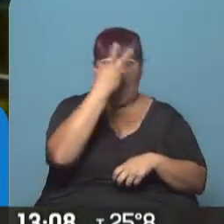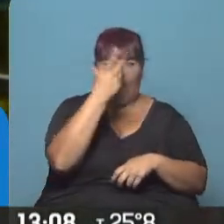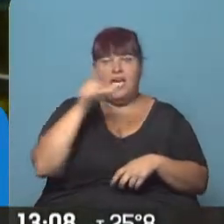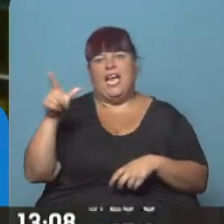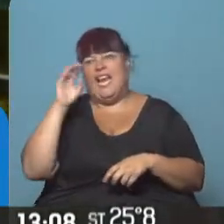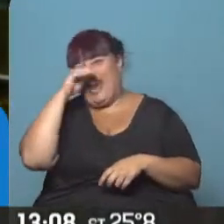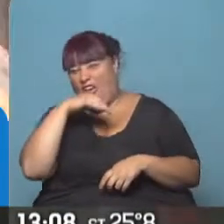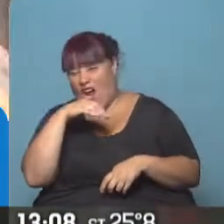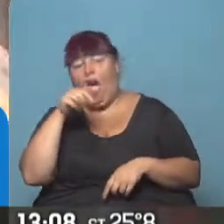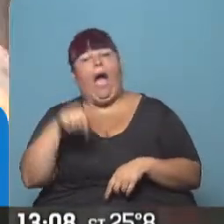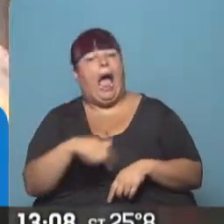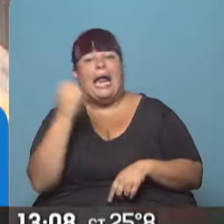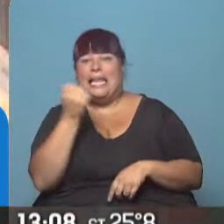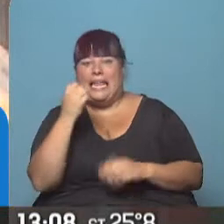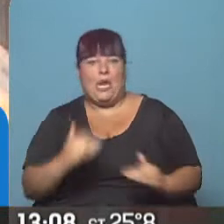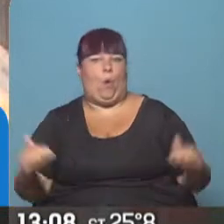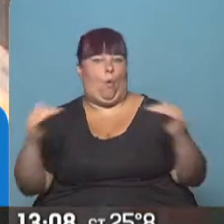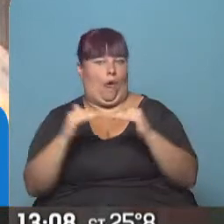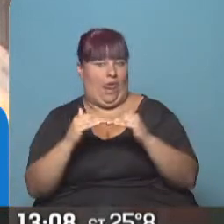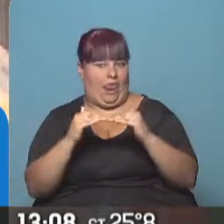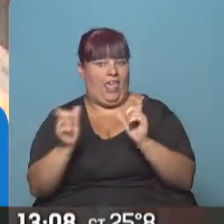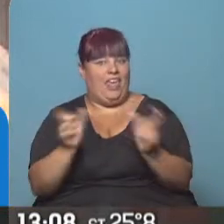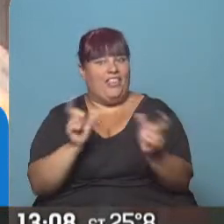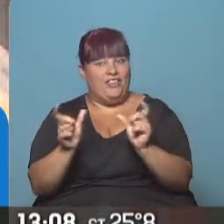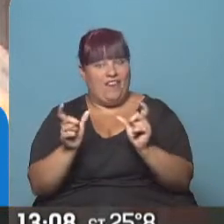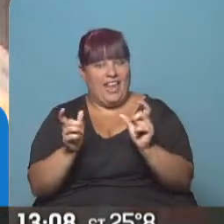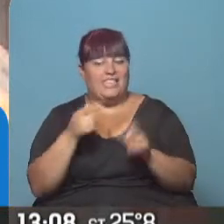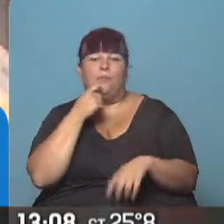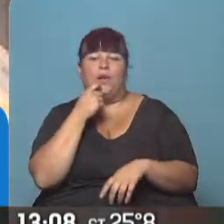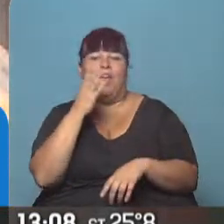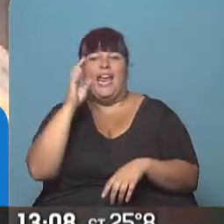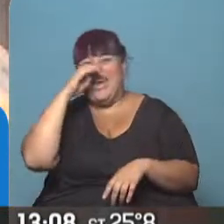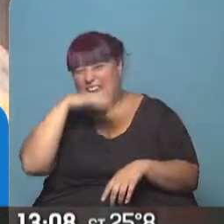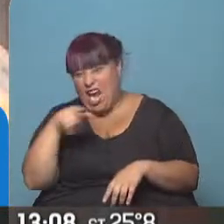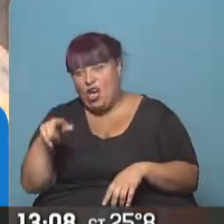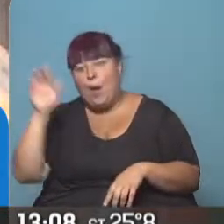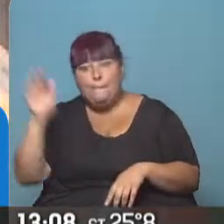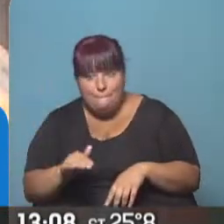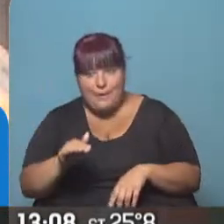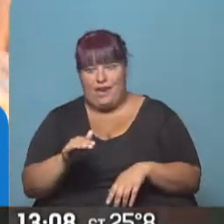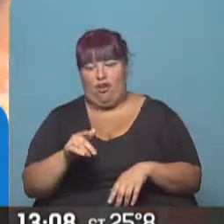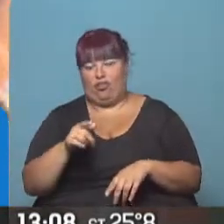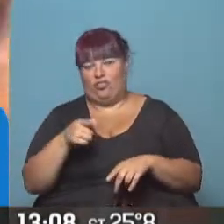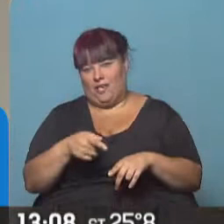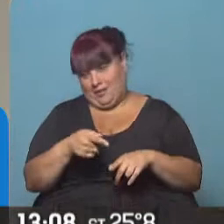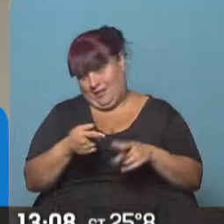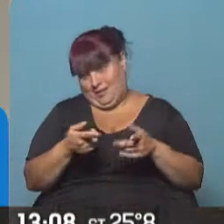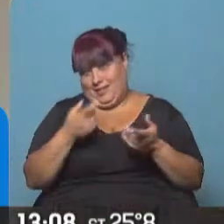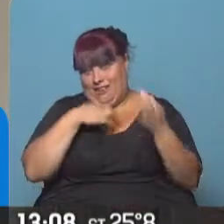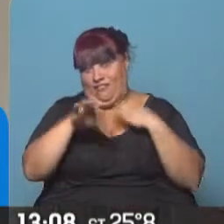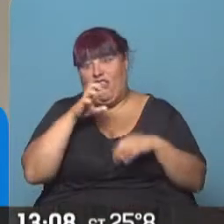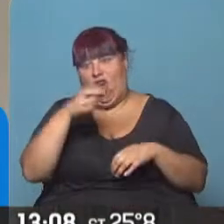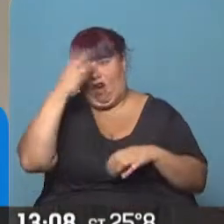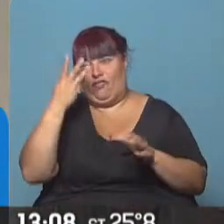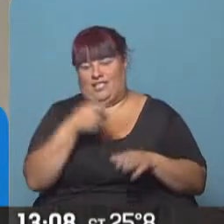y el blue, y ahora lo que intenta es que esa brecha del blue obviamente baje más hacia que te estén vendiendo el